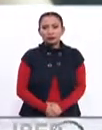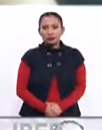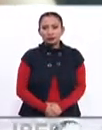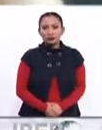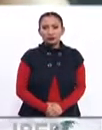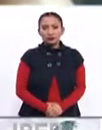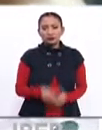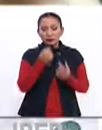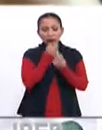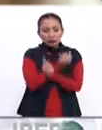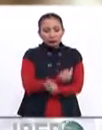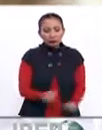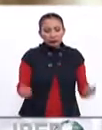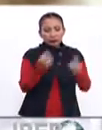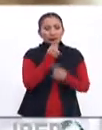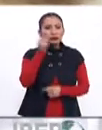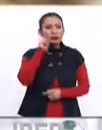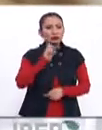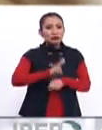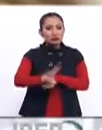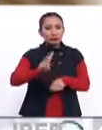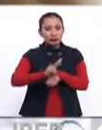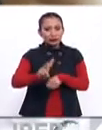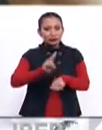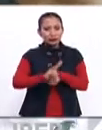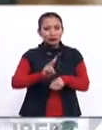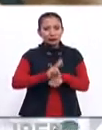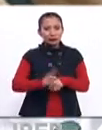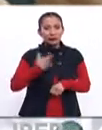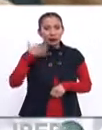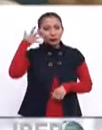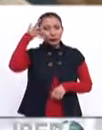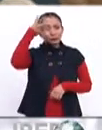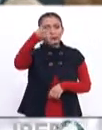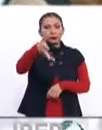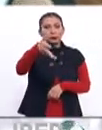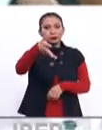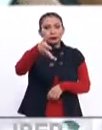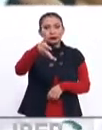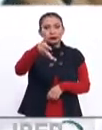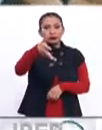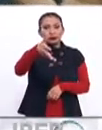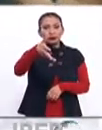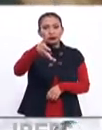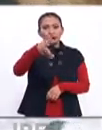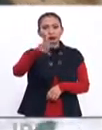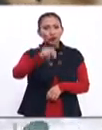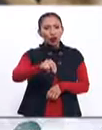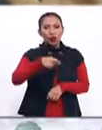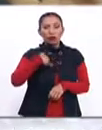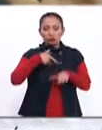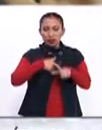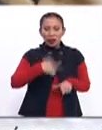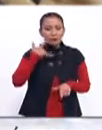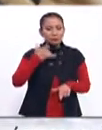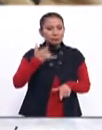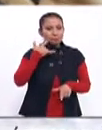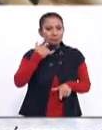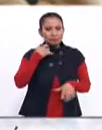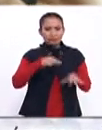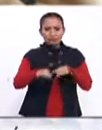por los niños y niñas de Venezuela y el futuro que no daré descanso a mi